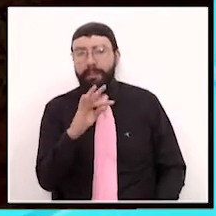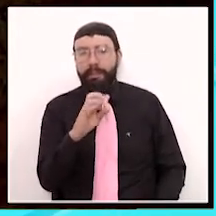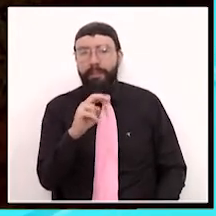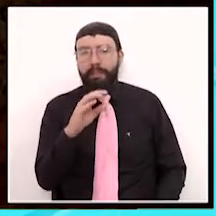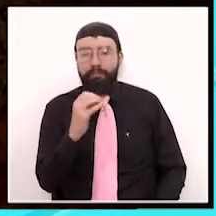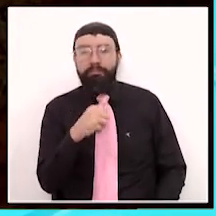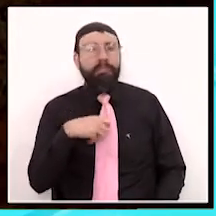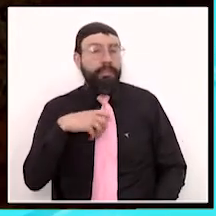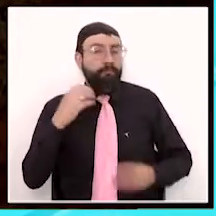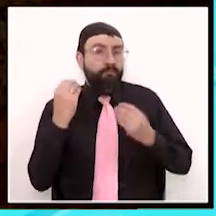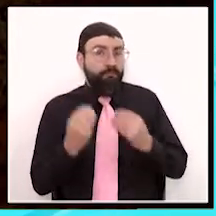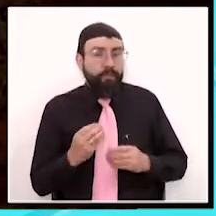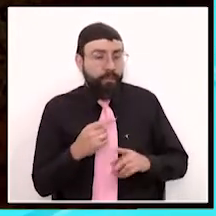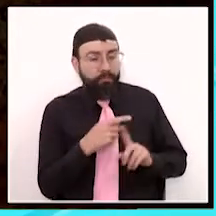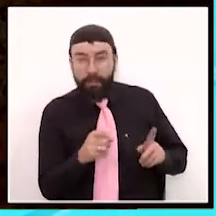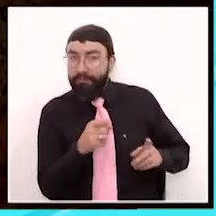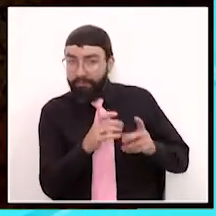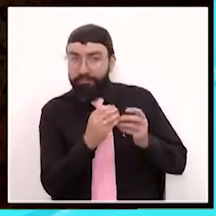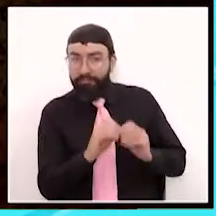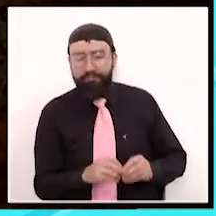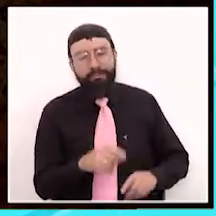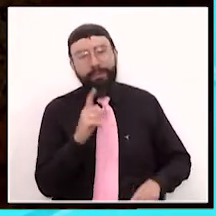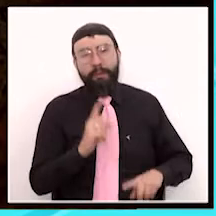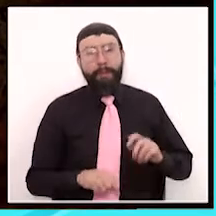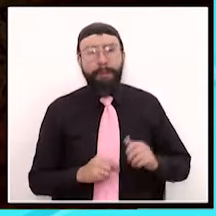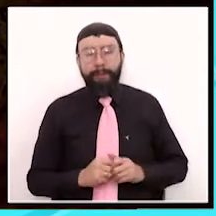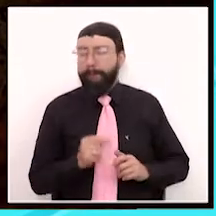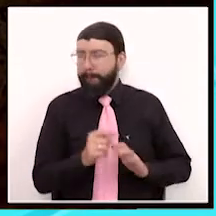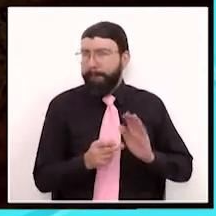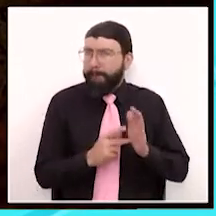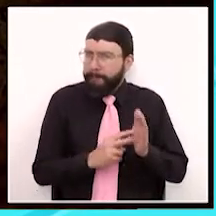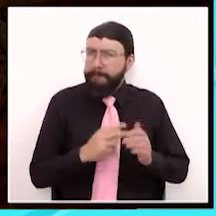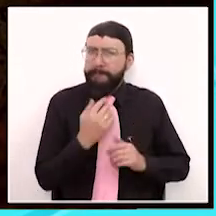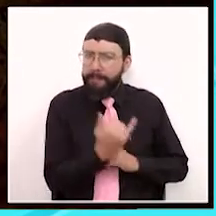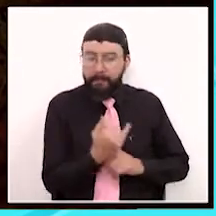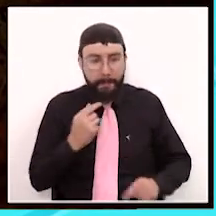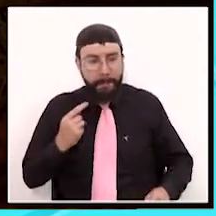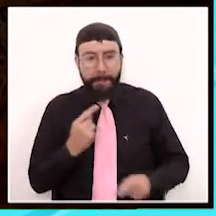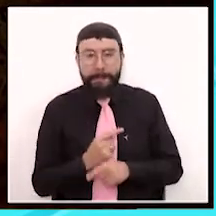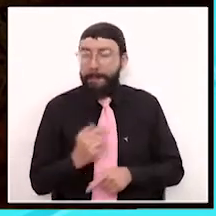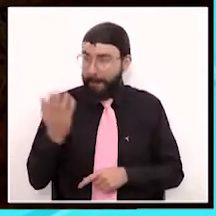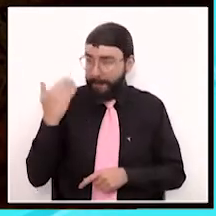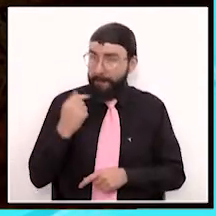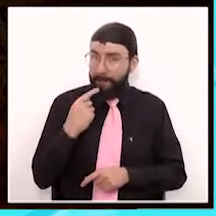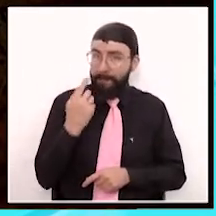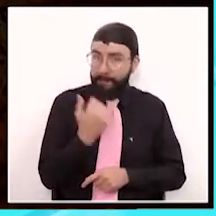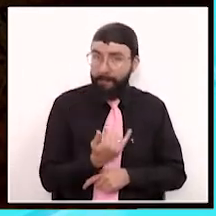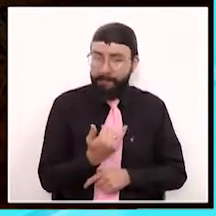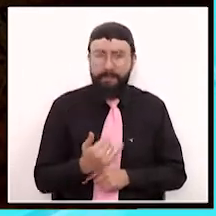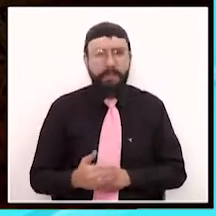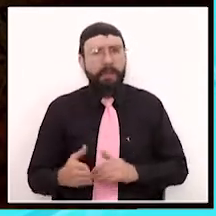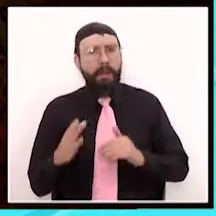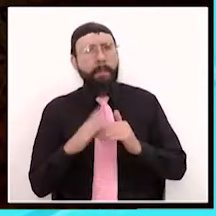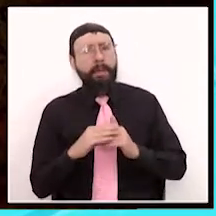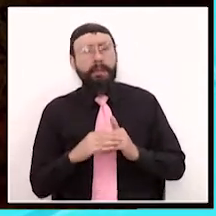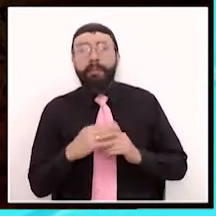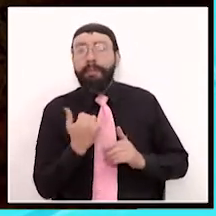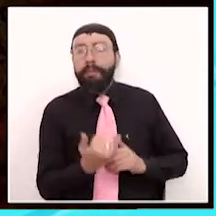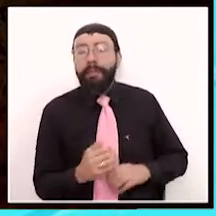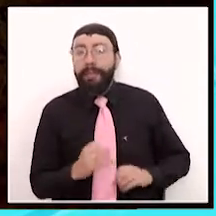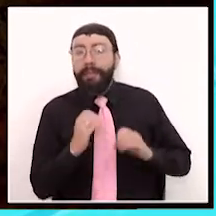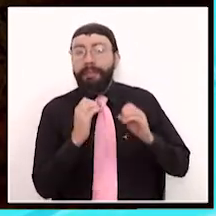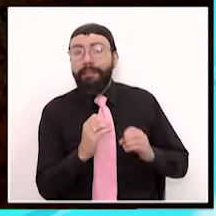esos cereales no se puede hacer. Entonces, sería una opción, como ya lo dijimos, un pan sin gluten con